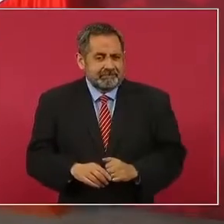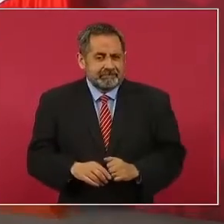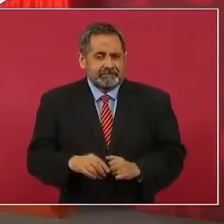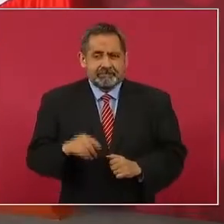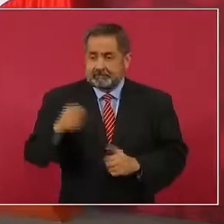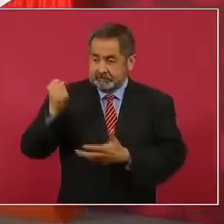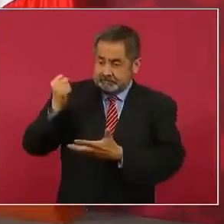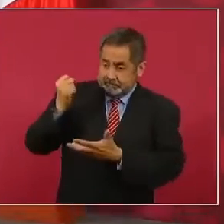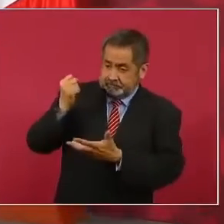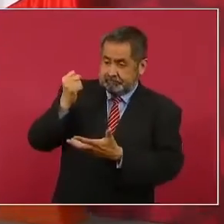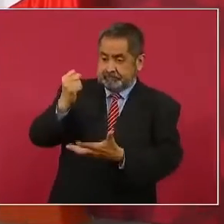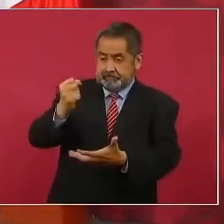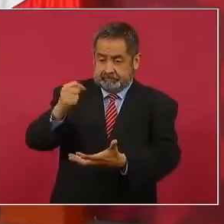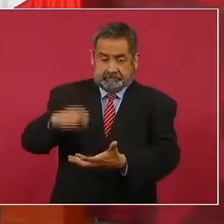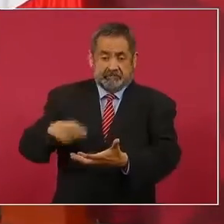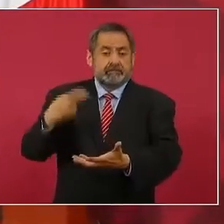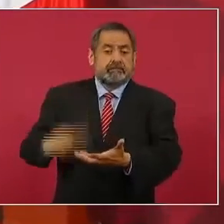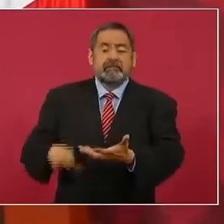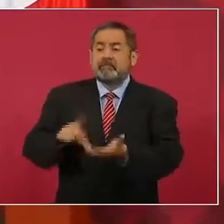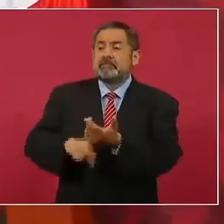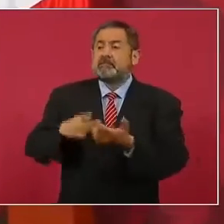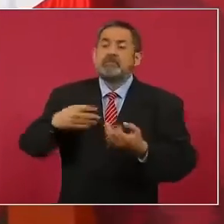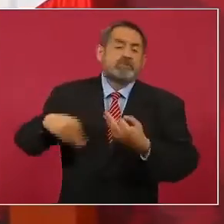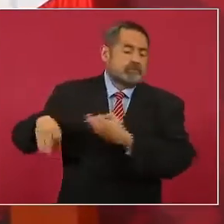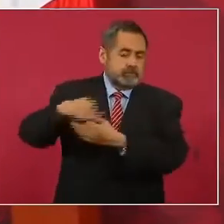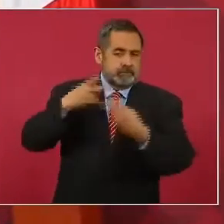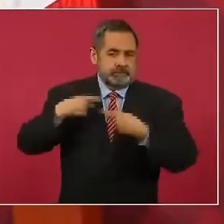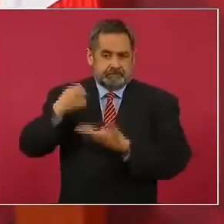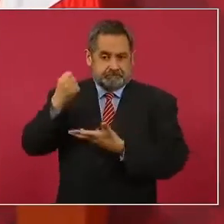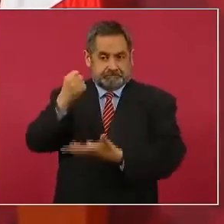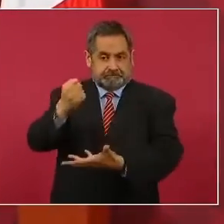Dinero del presupuesto, que es dinero de todo el pueblo,